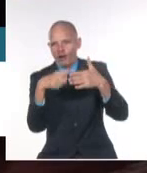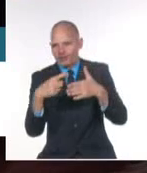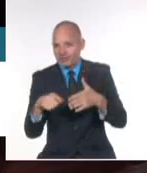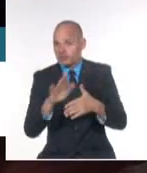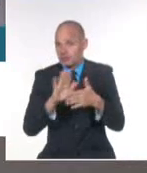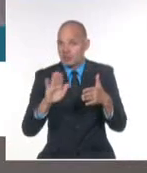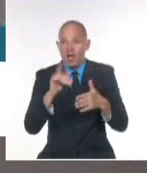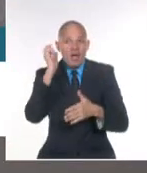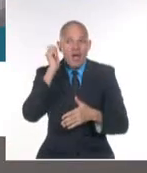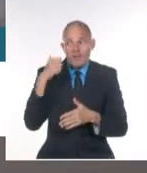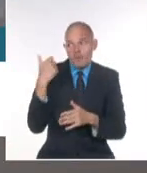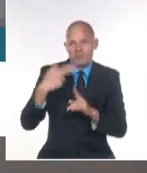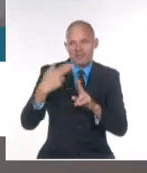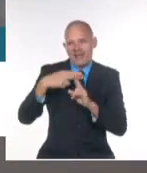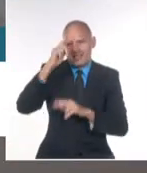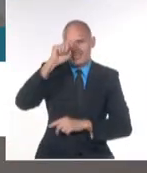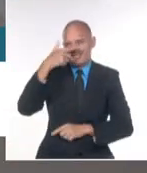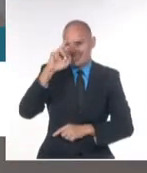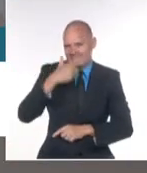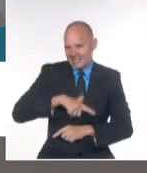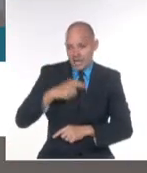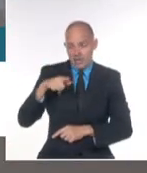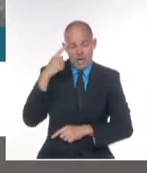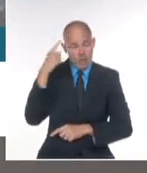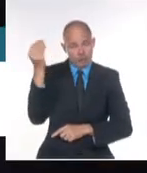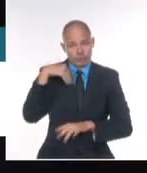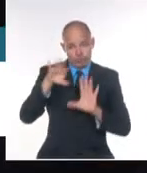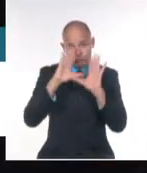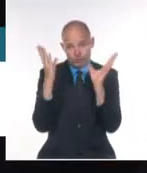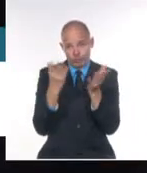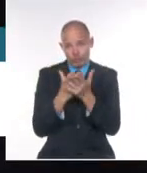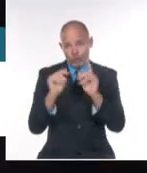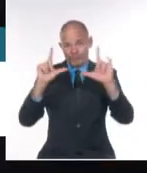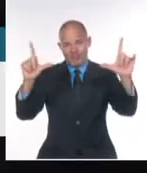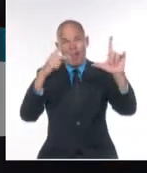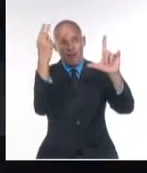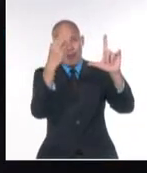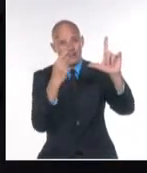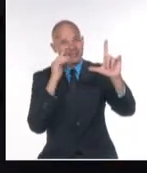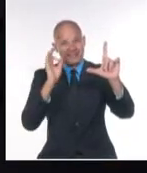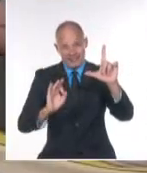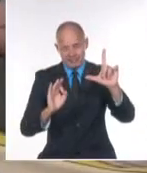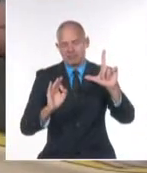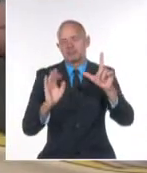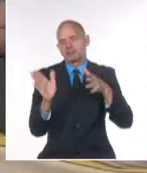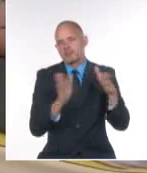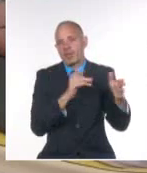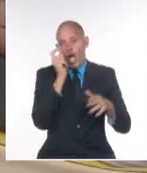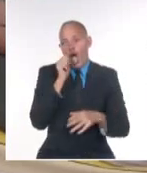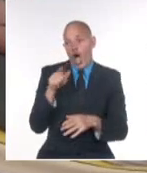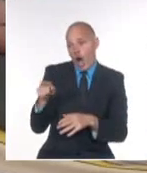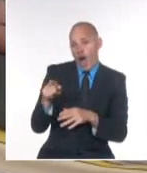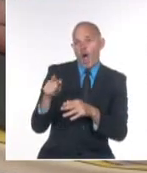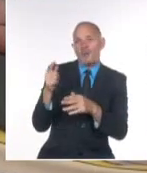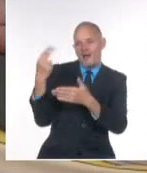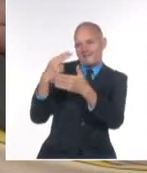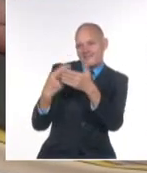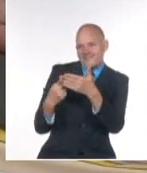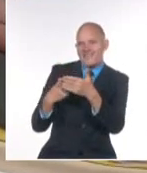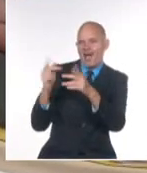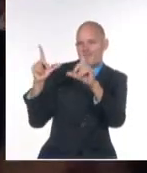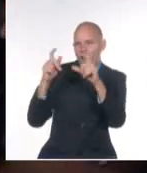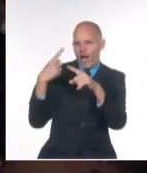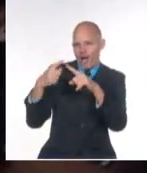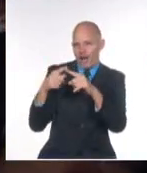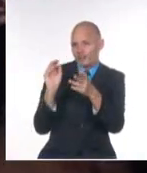Vega, reconocida estudiosa de esta expresión gráfica. Mientras que el diseñador Nelson Ponce, cuya exposición Bien en